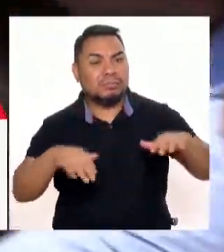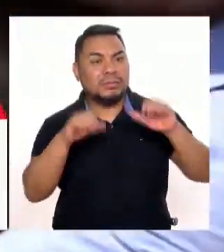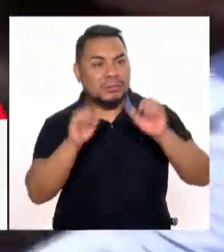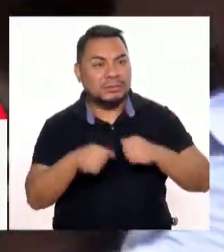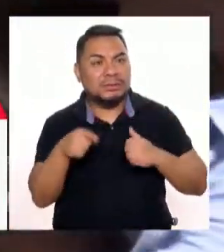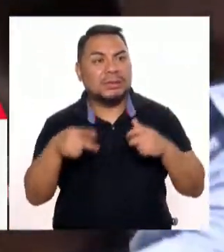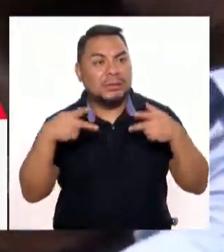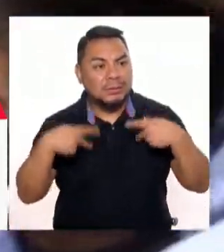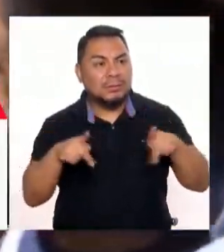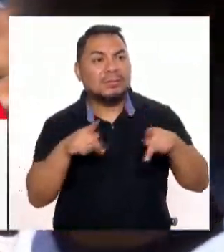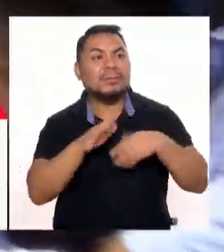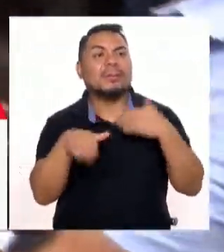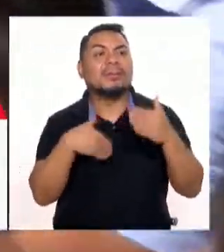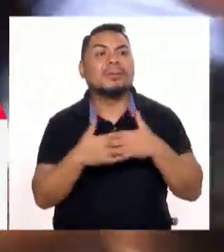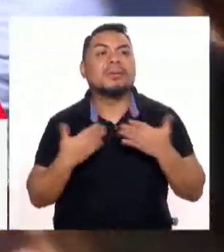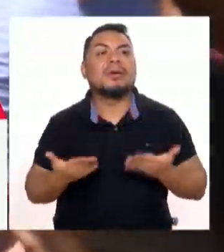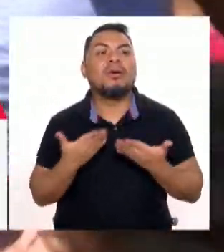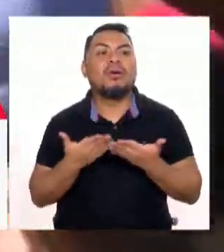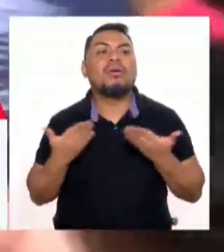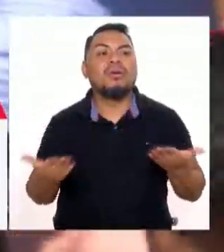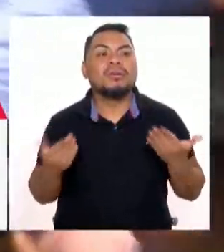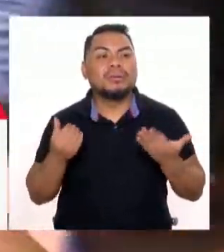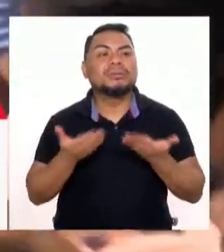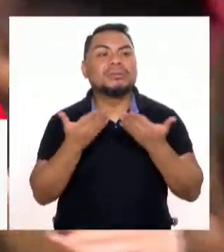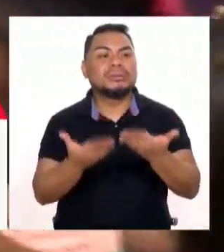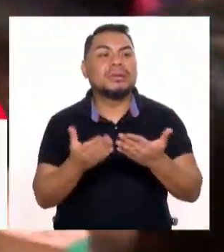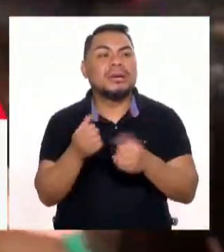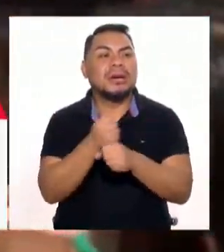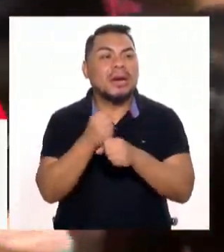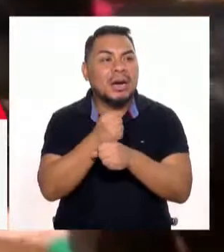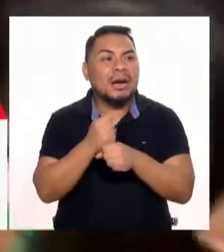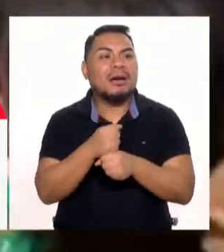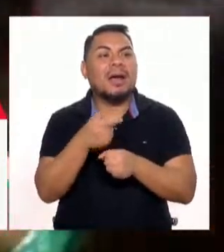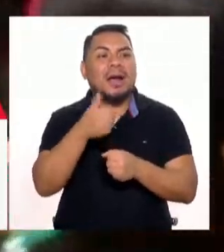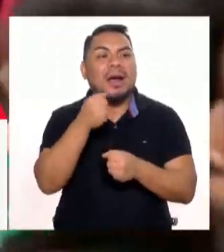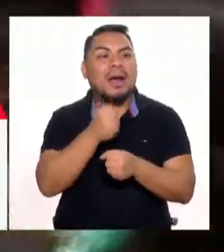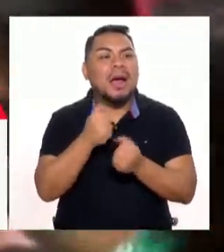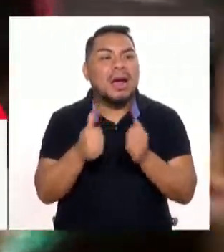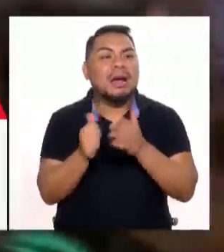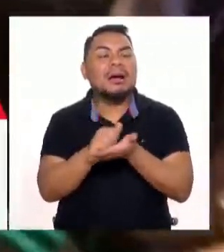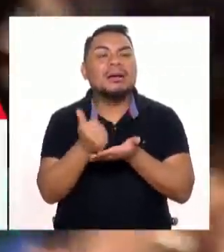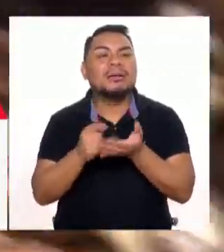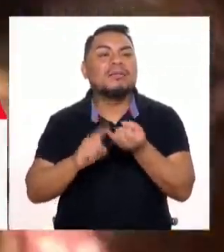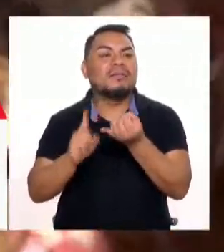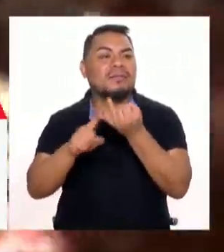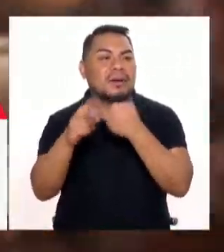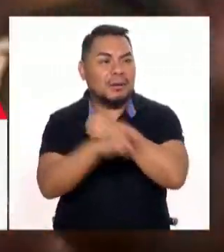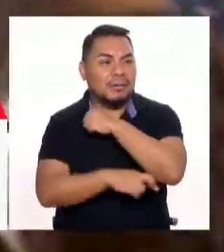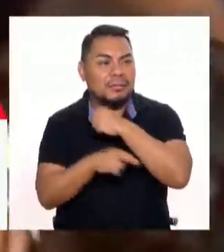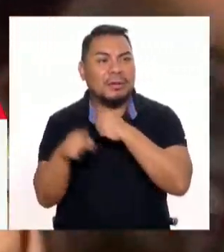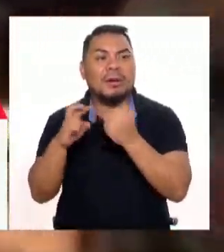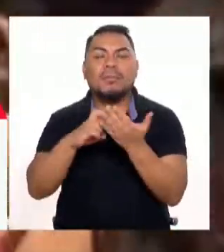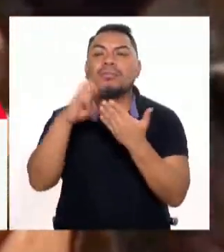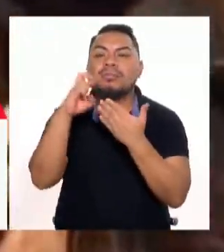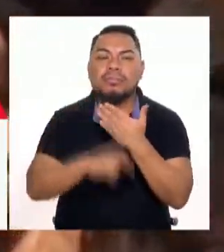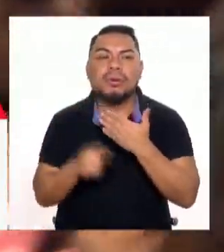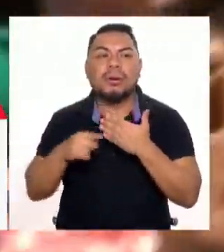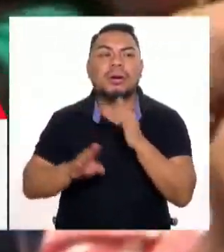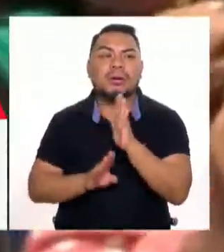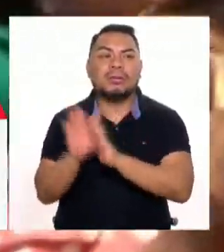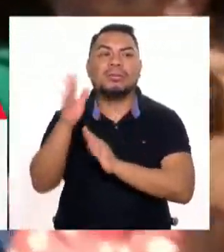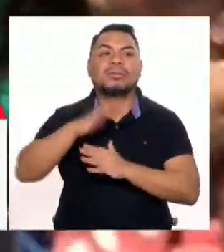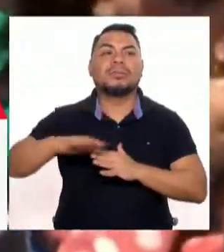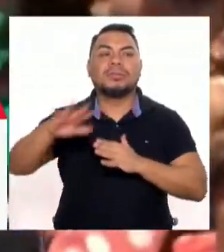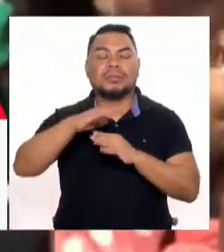además va a permitir llevar los productos cacao café arroz a diferentes partes del país un desarrollo un proyecto que es para el desarrollo